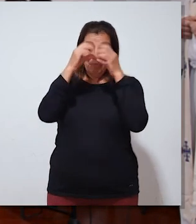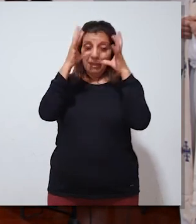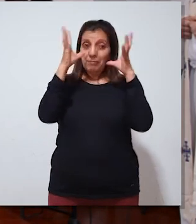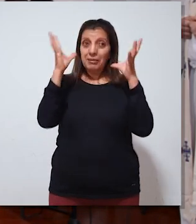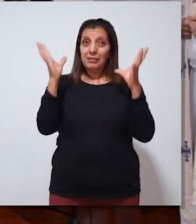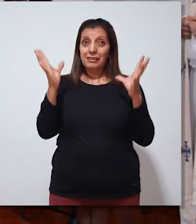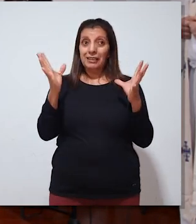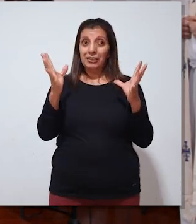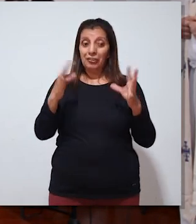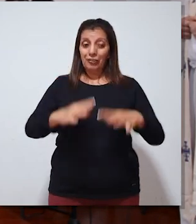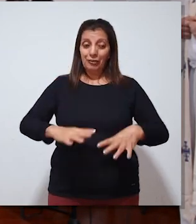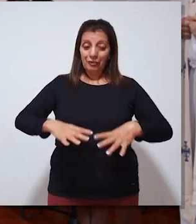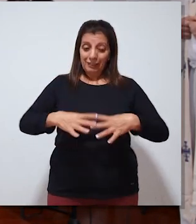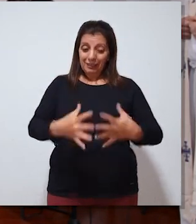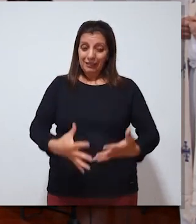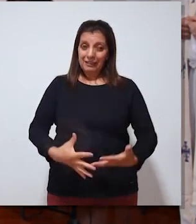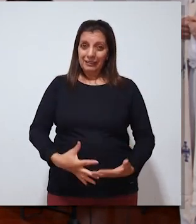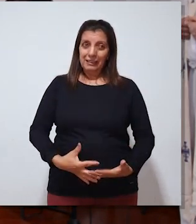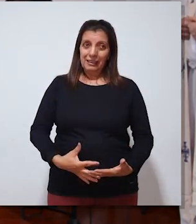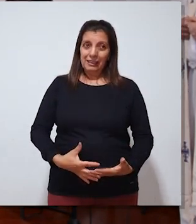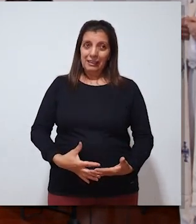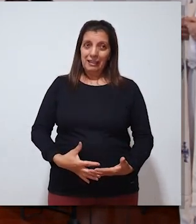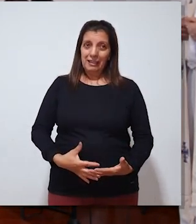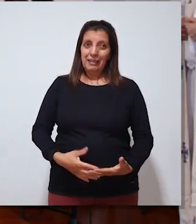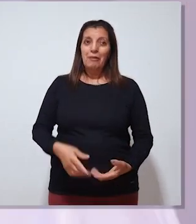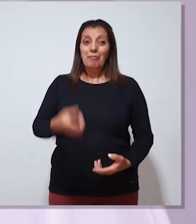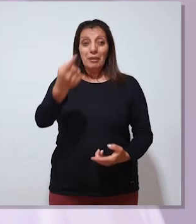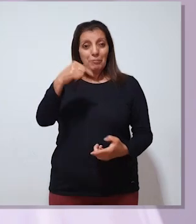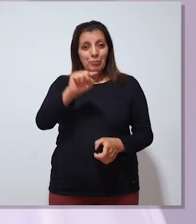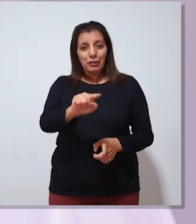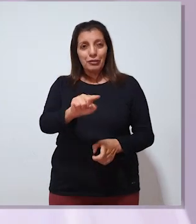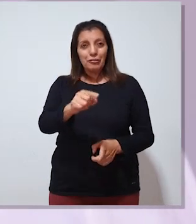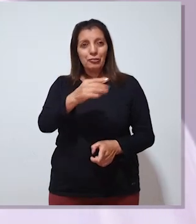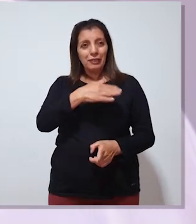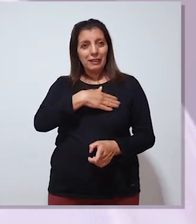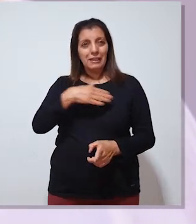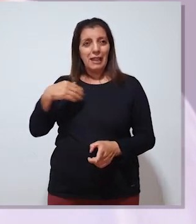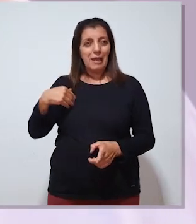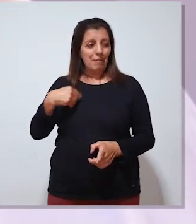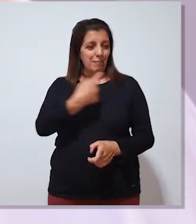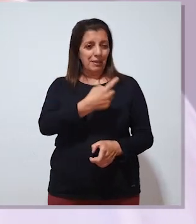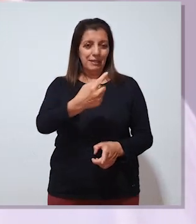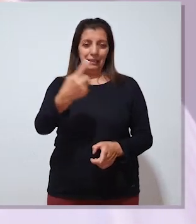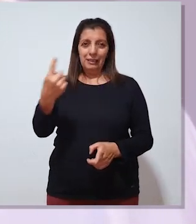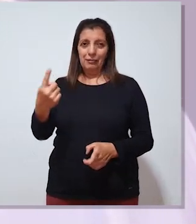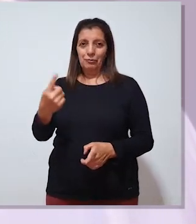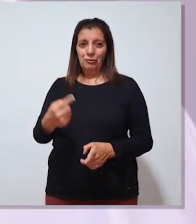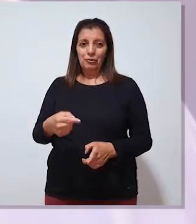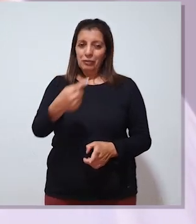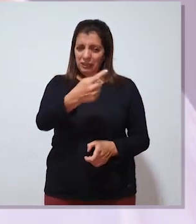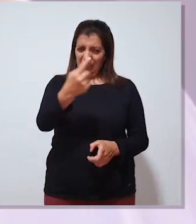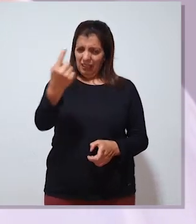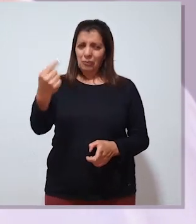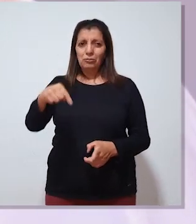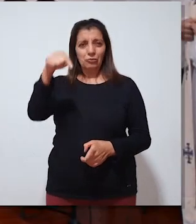redención, siendo por ello nuestra madre y modelo. Por eso nosotros, reunidos por el Espíritu Santo, con